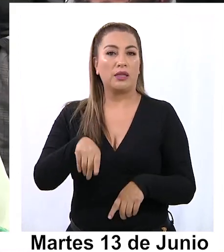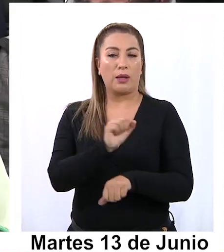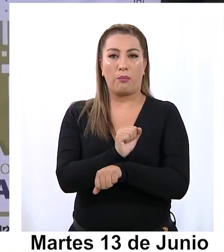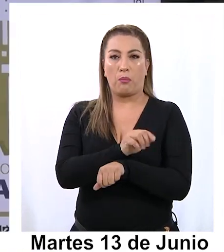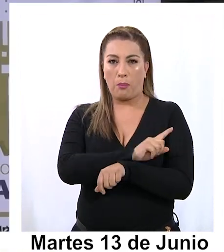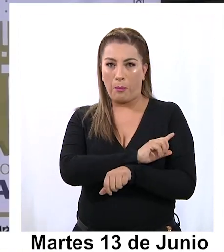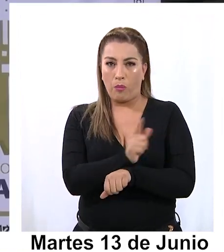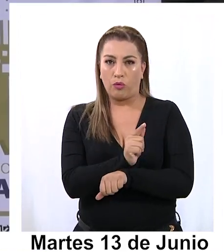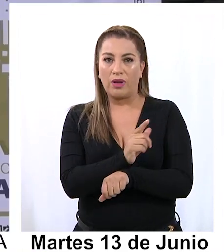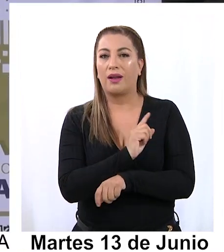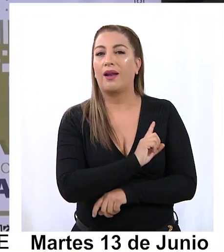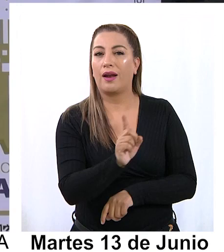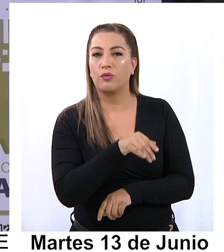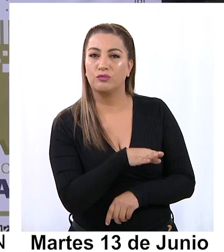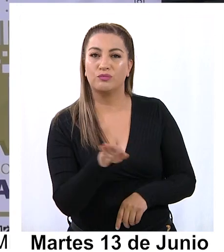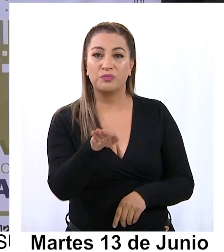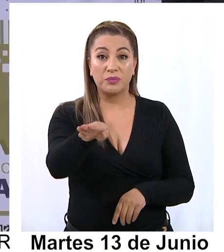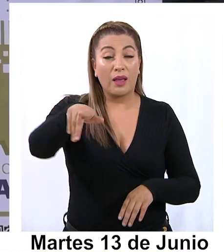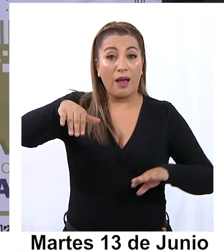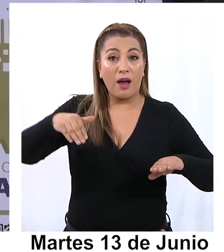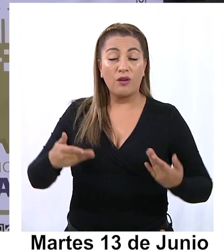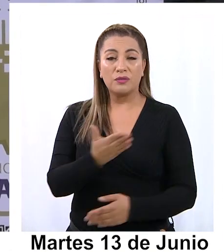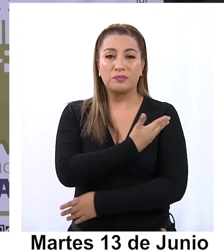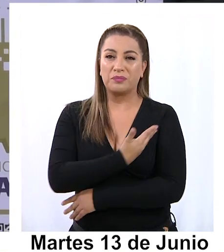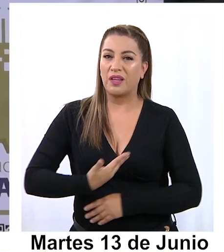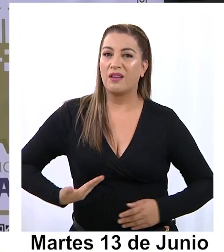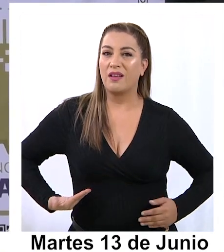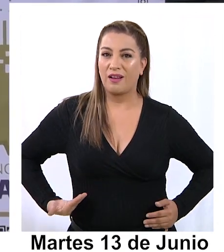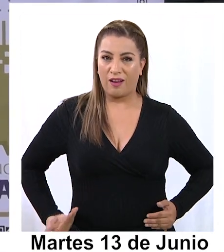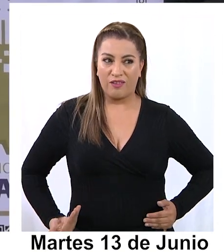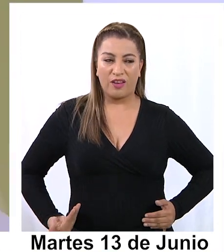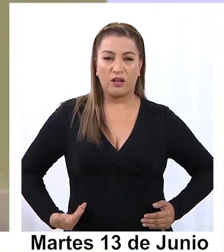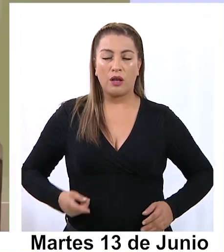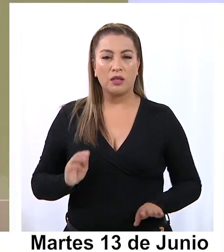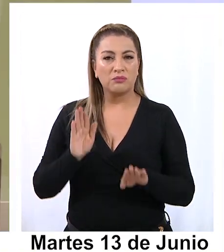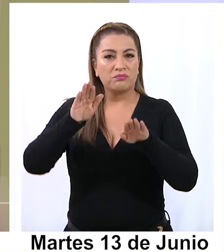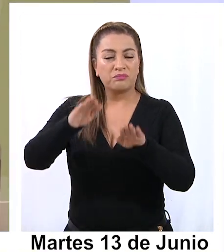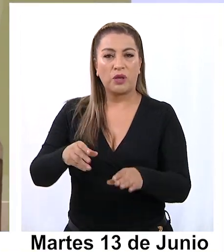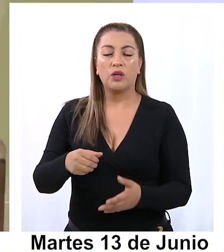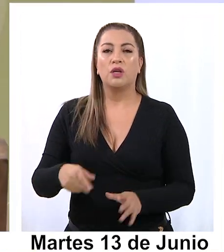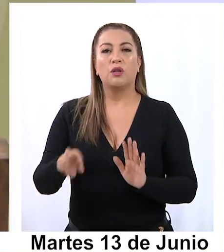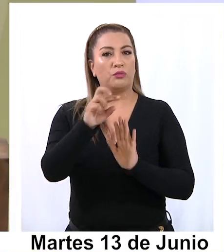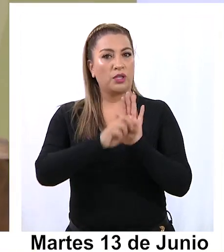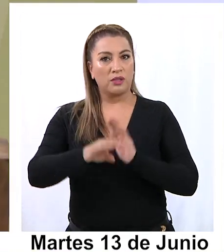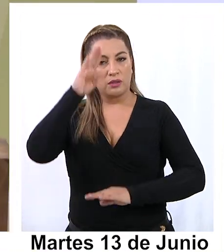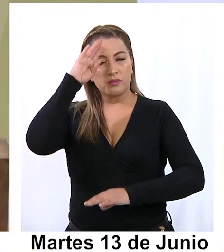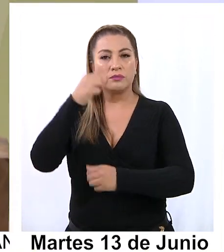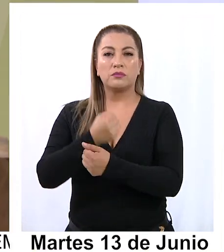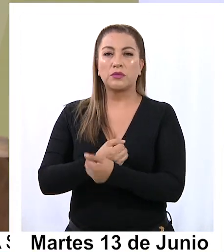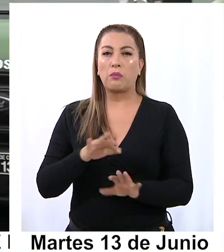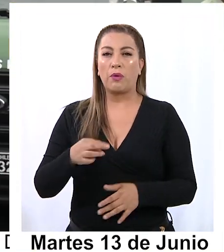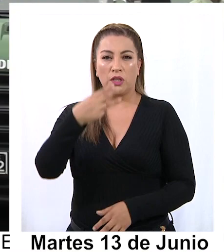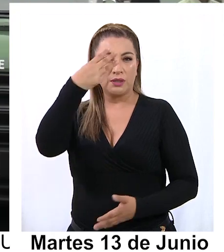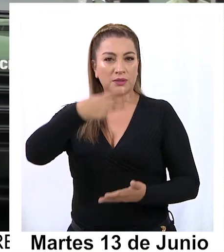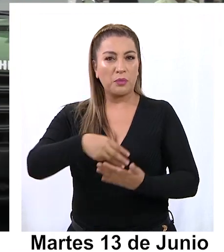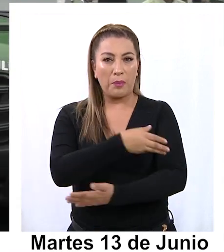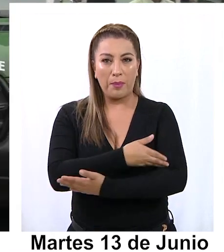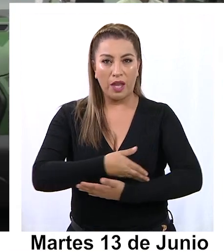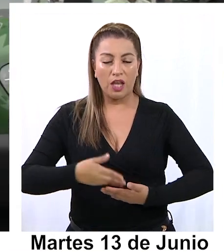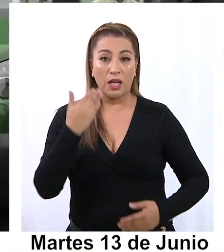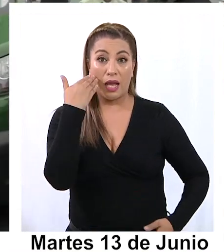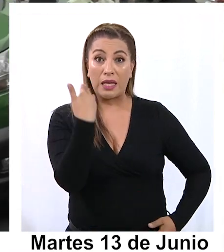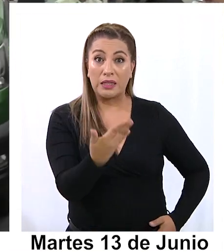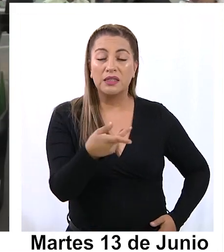prontamente. Hasta ahora el gobierno regional ha financiado proyectos para carabineros por más de 3.000 millones de